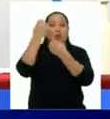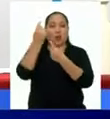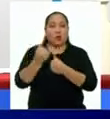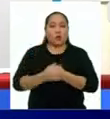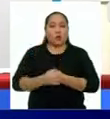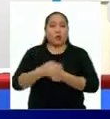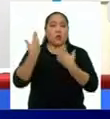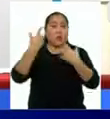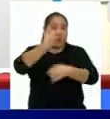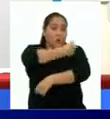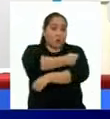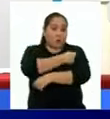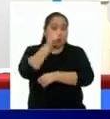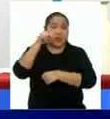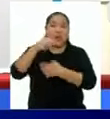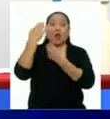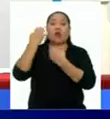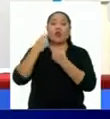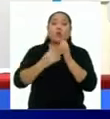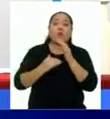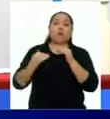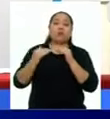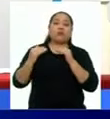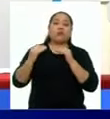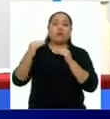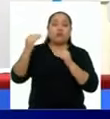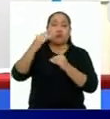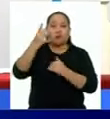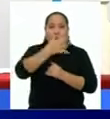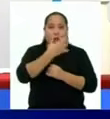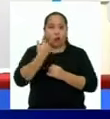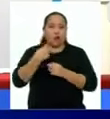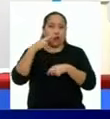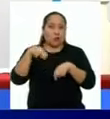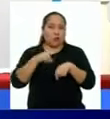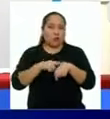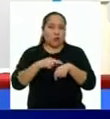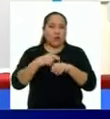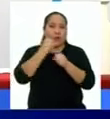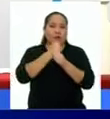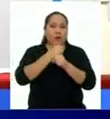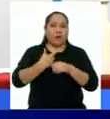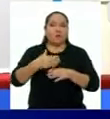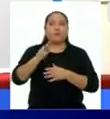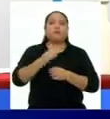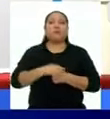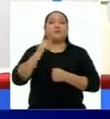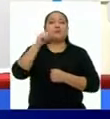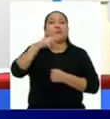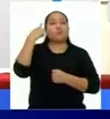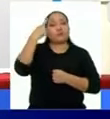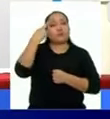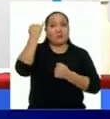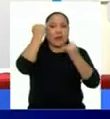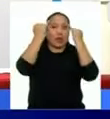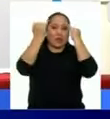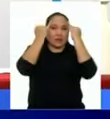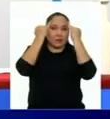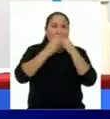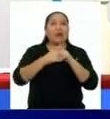vacunados, la economía de mercado podrá empezar a funcionar normalmente. Por eso que nuestras expectativas